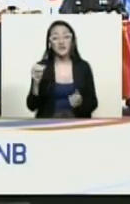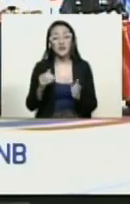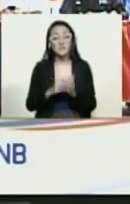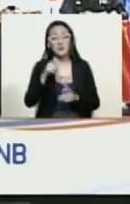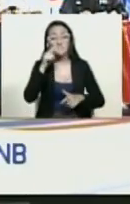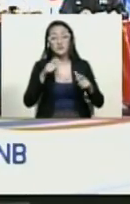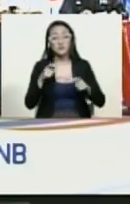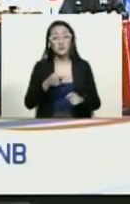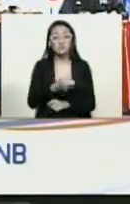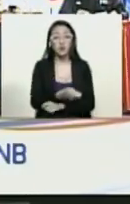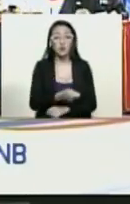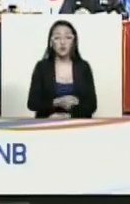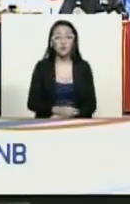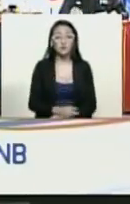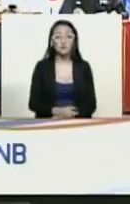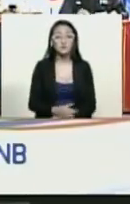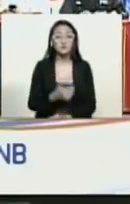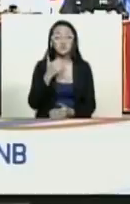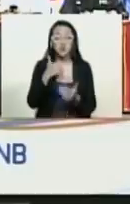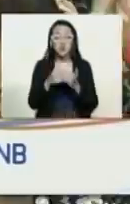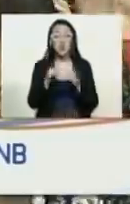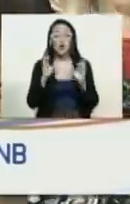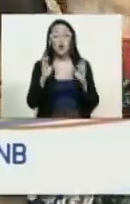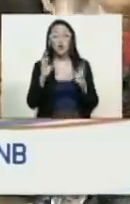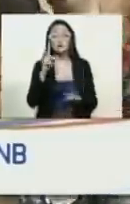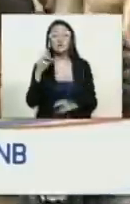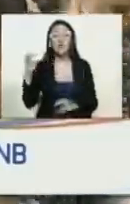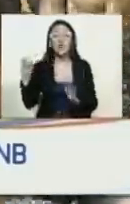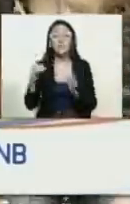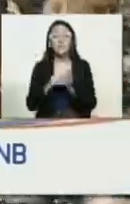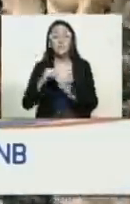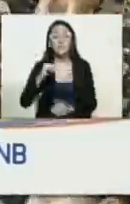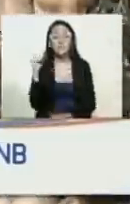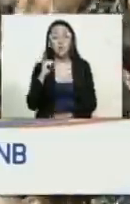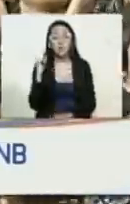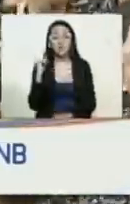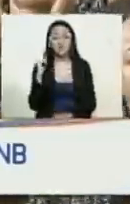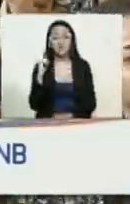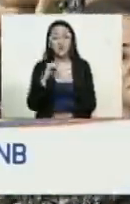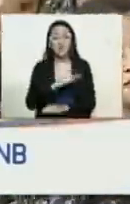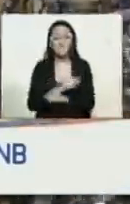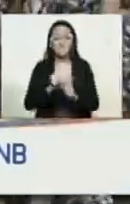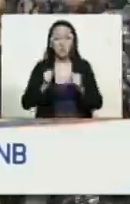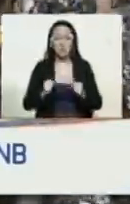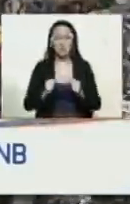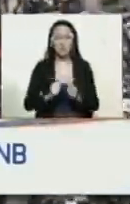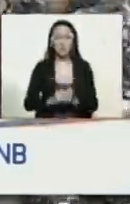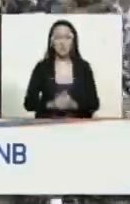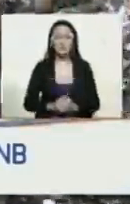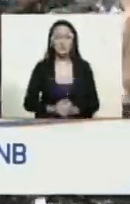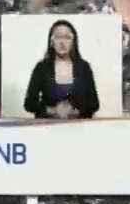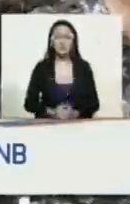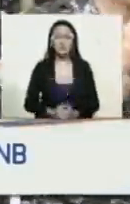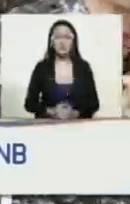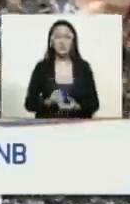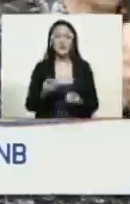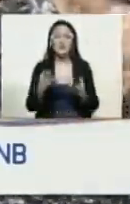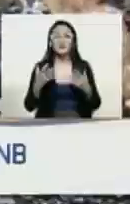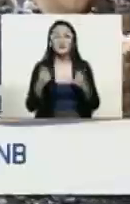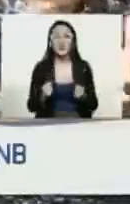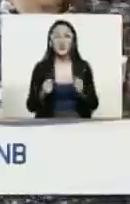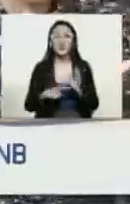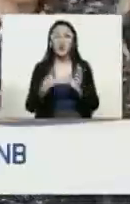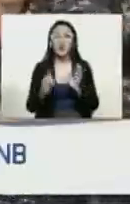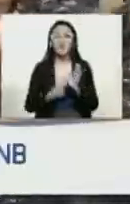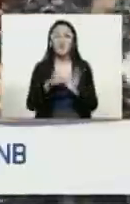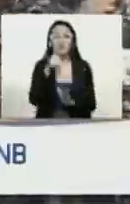pues. Tenemos que llegar a 100.000 funcionarios de una poderosa Policía Nacional que le dé seguridad